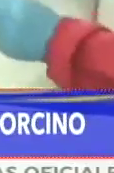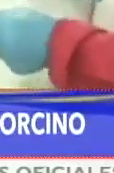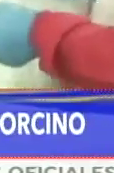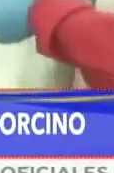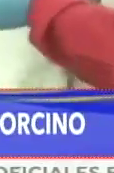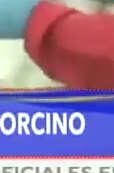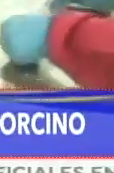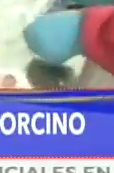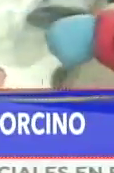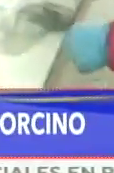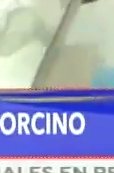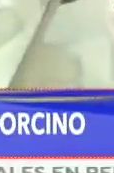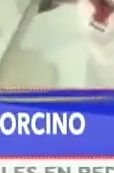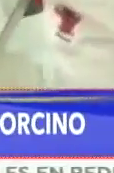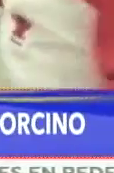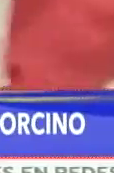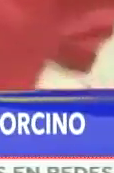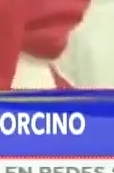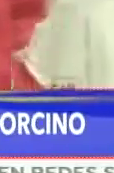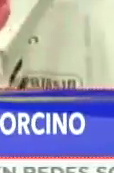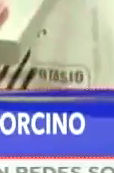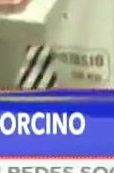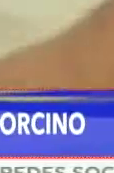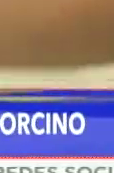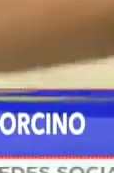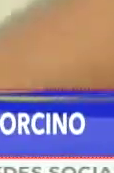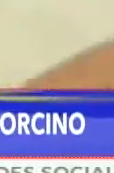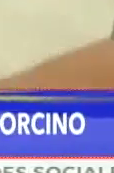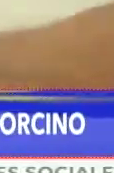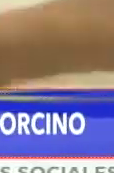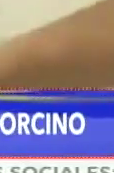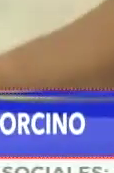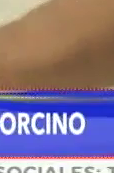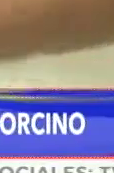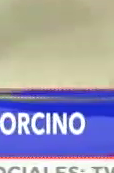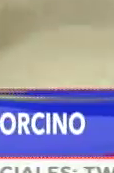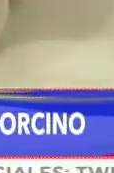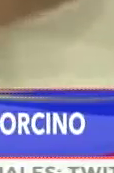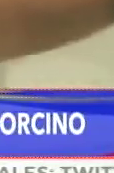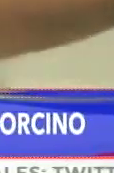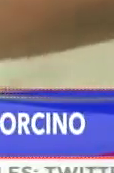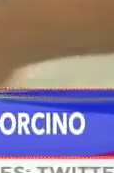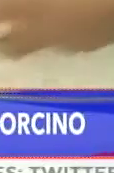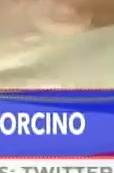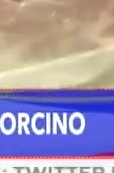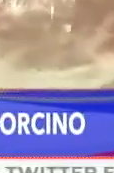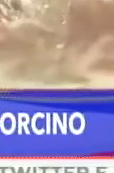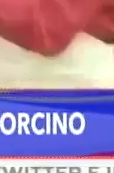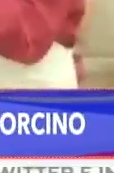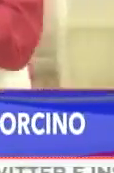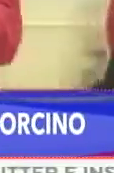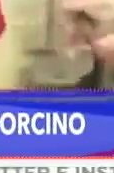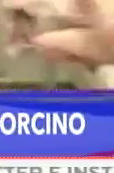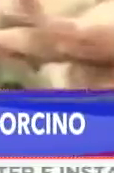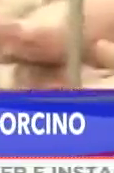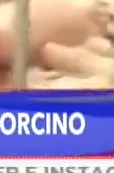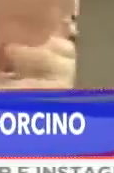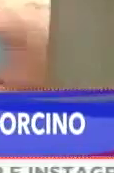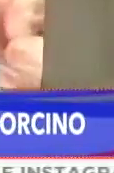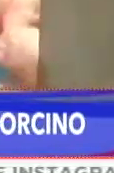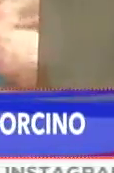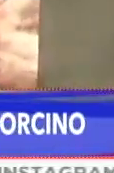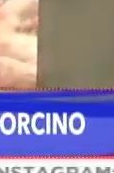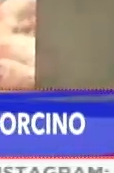haber importación de esto. Y como no va a haber importación, es necesario hacer grandes esfuerzos para